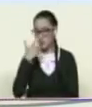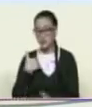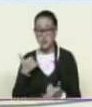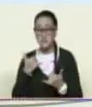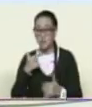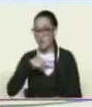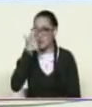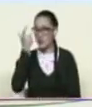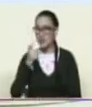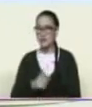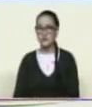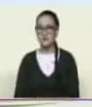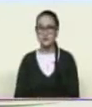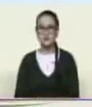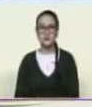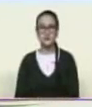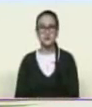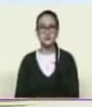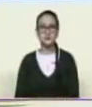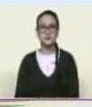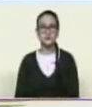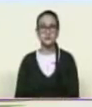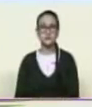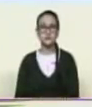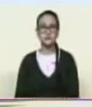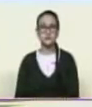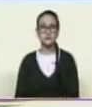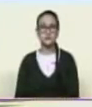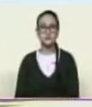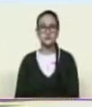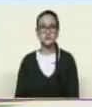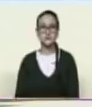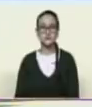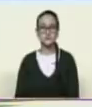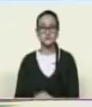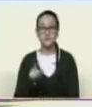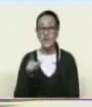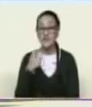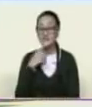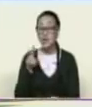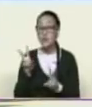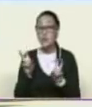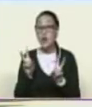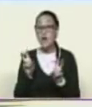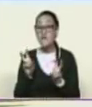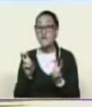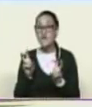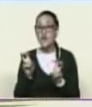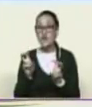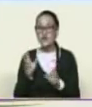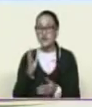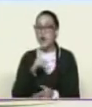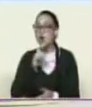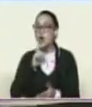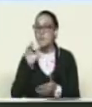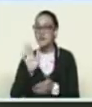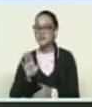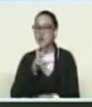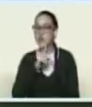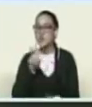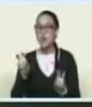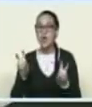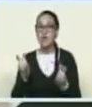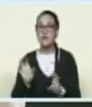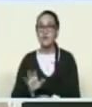conmigo mismo yo lo no va a nombrar el novato del año y él me decía